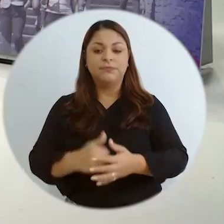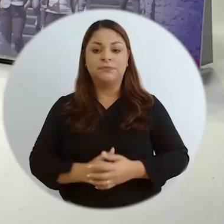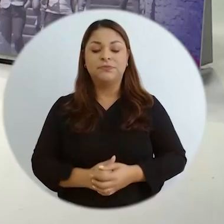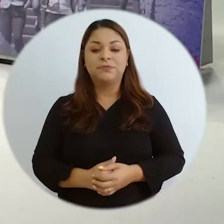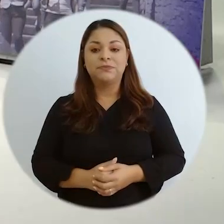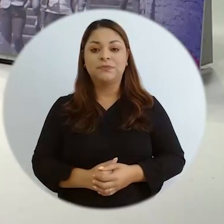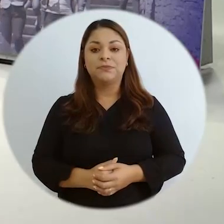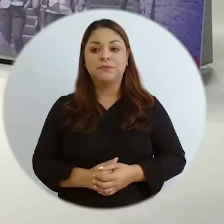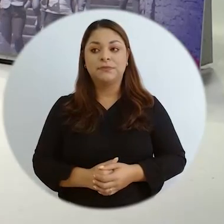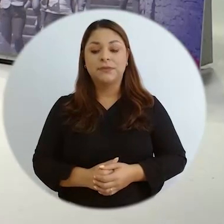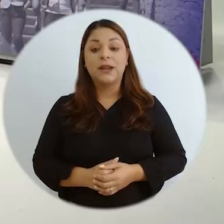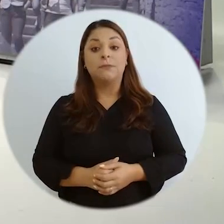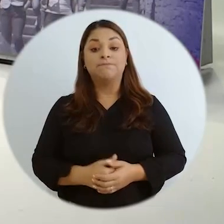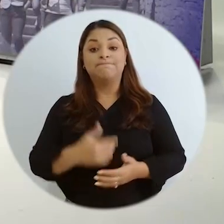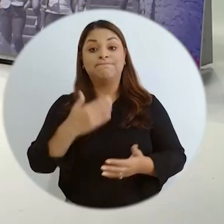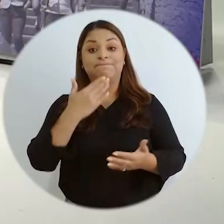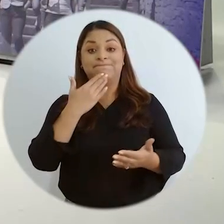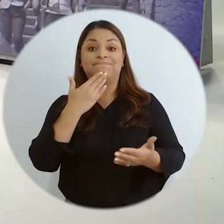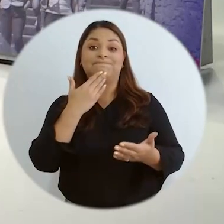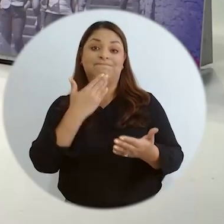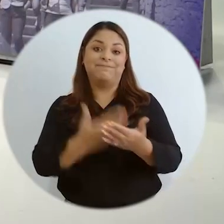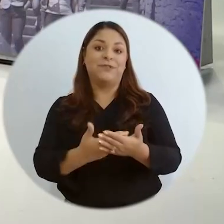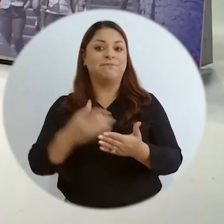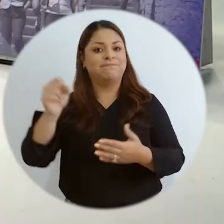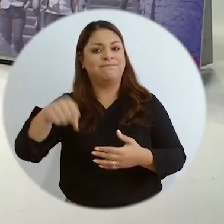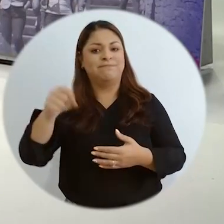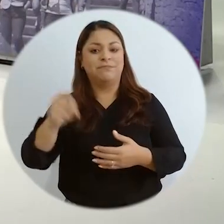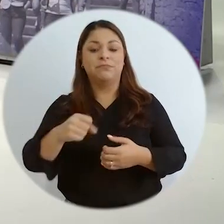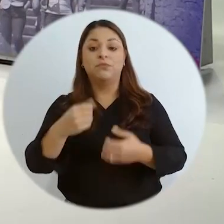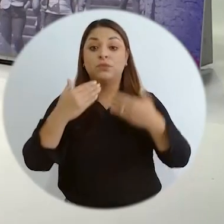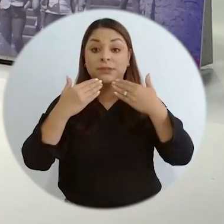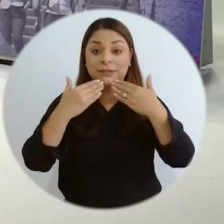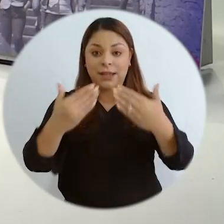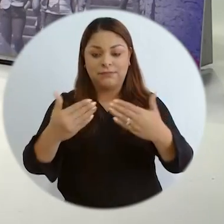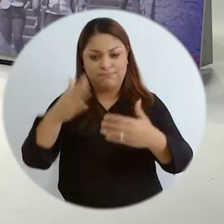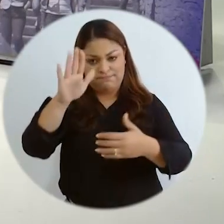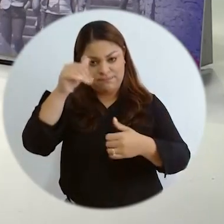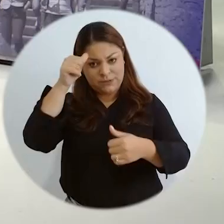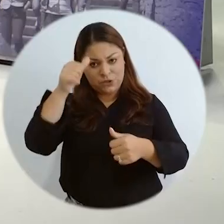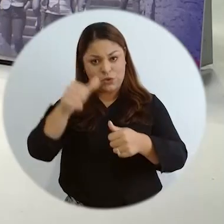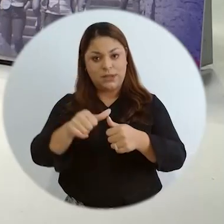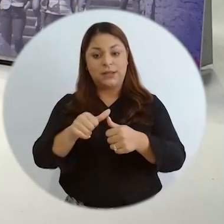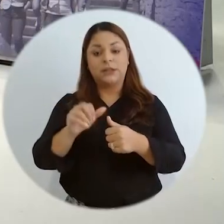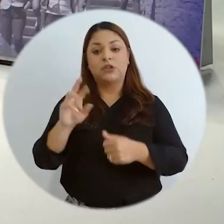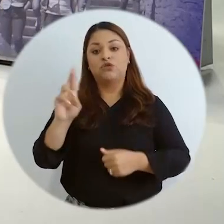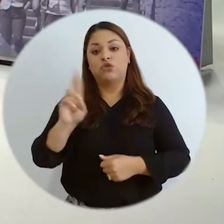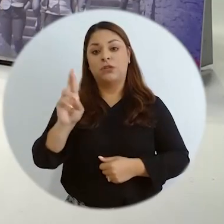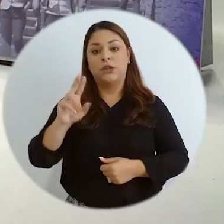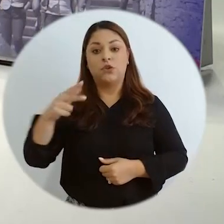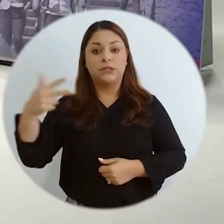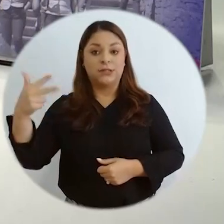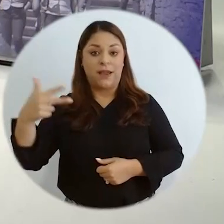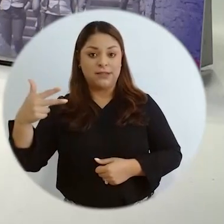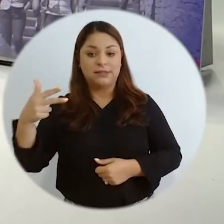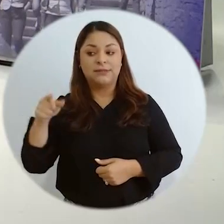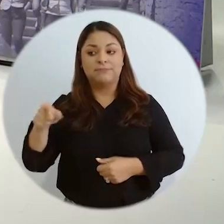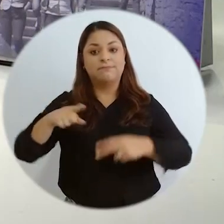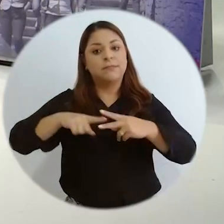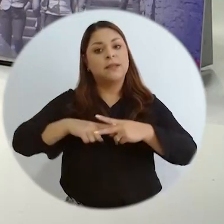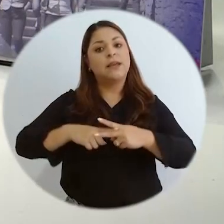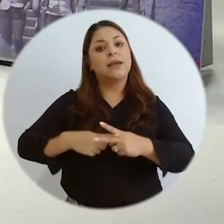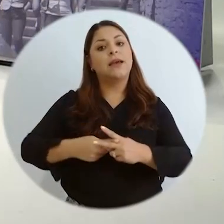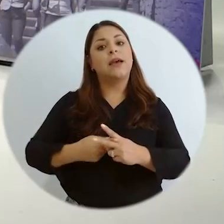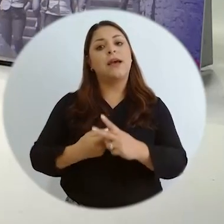Bueno, muchas gracias. Sí, primero, otra vez es bueno recordar que Rodrigo Chávez inicia esta gestión, yo lo llamaría más